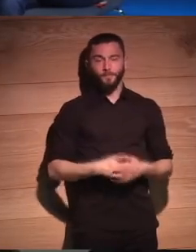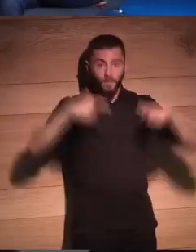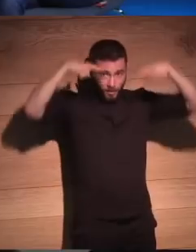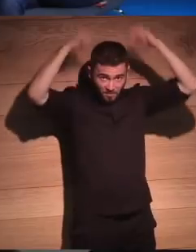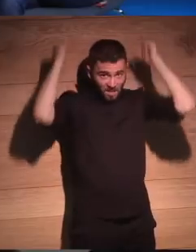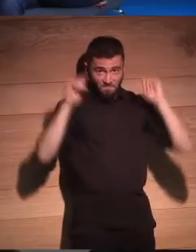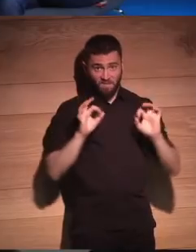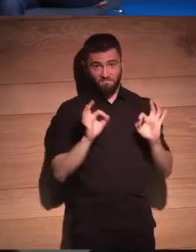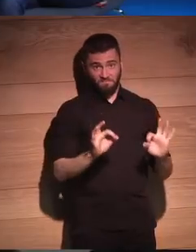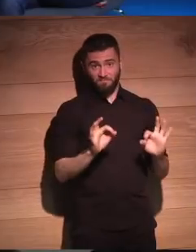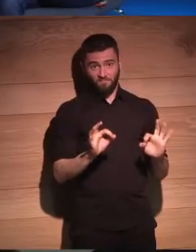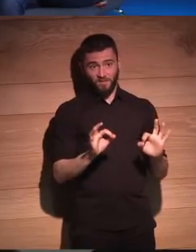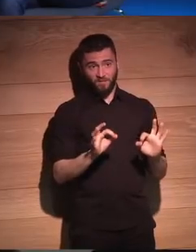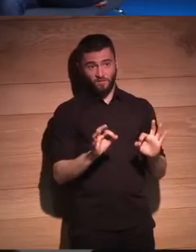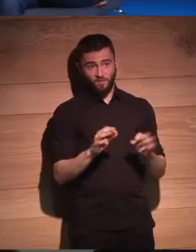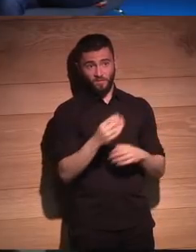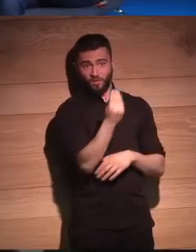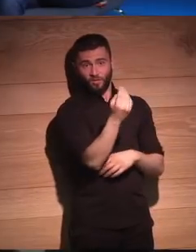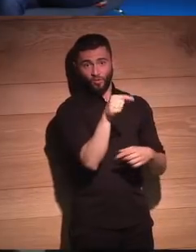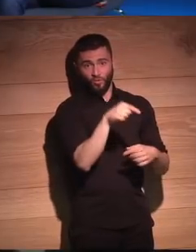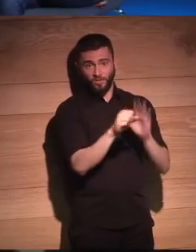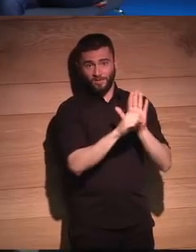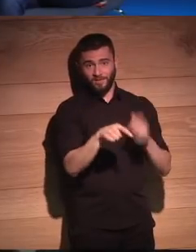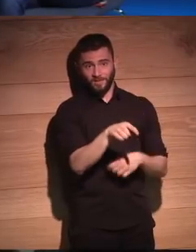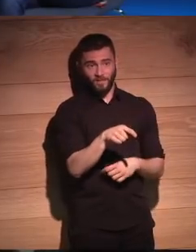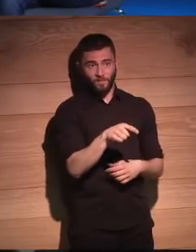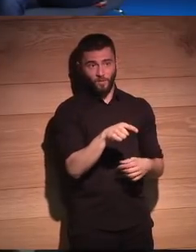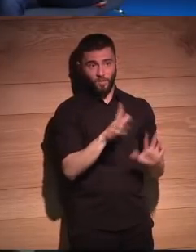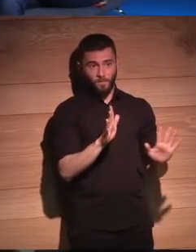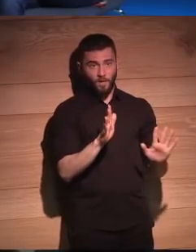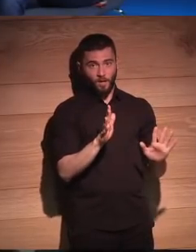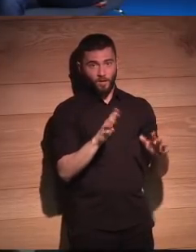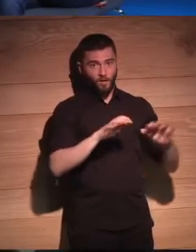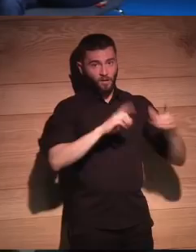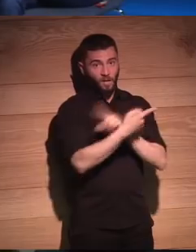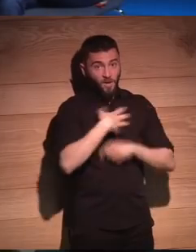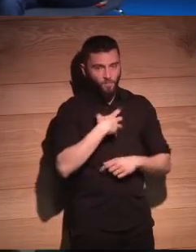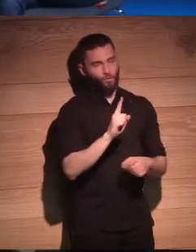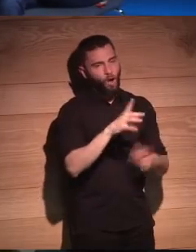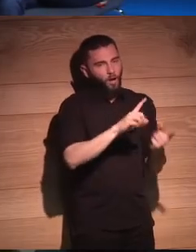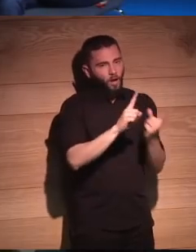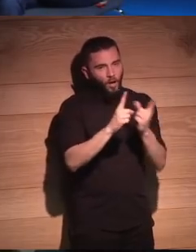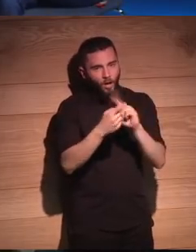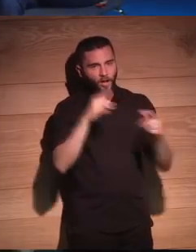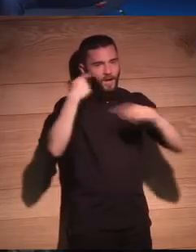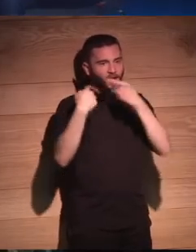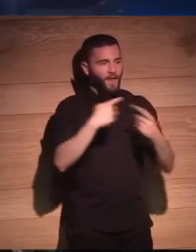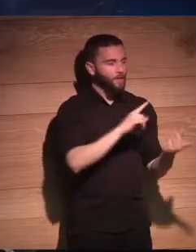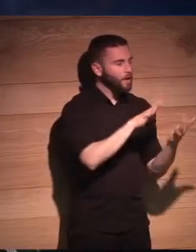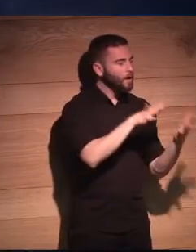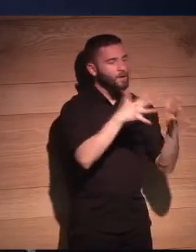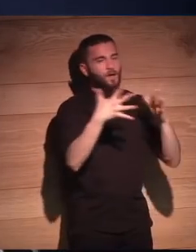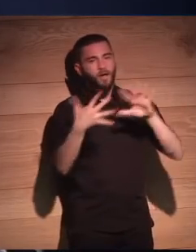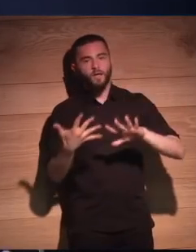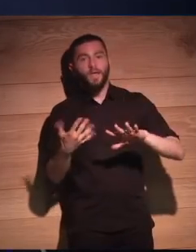fin y al cabo es un arquetipo, pero los arquetipos no son inmutables, se van adoptando al momento que les toca vivir, a las diferentes generaciones, y entonces yo creo que